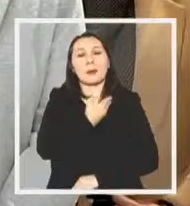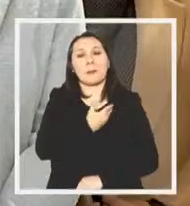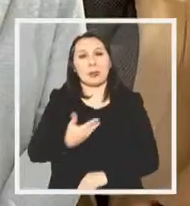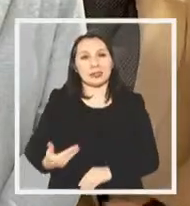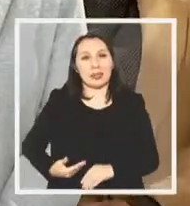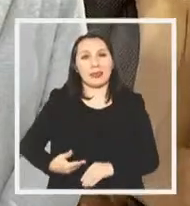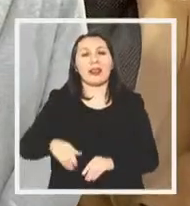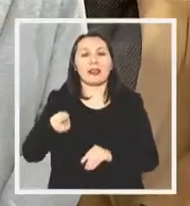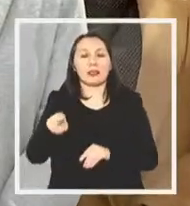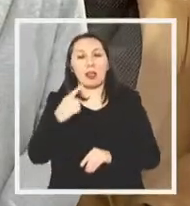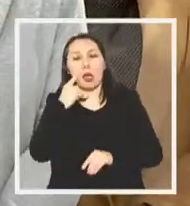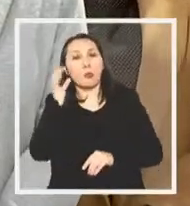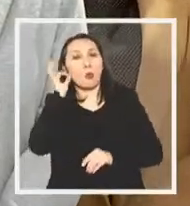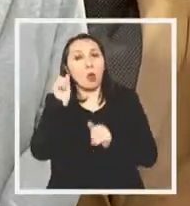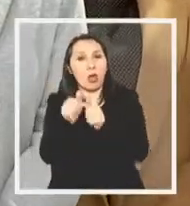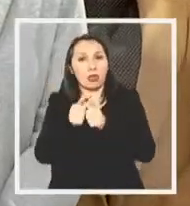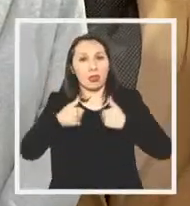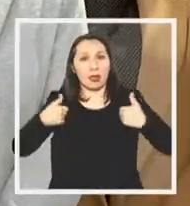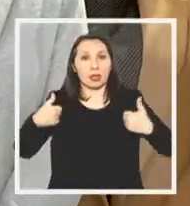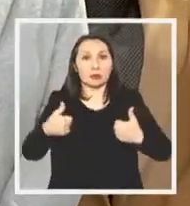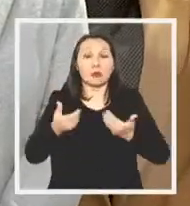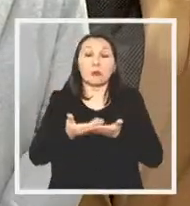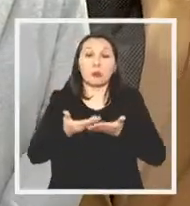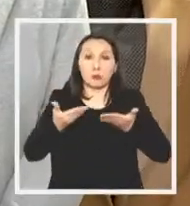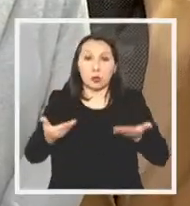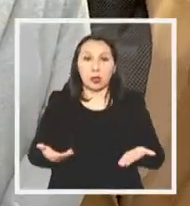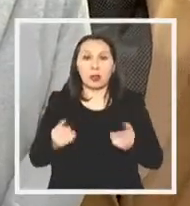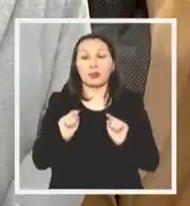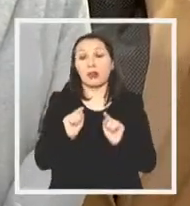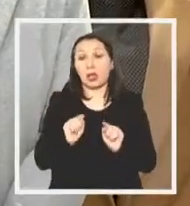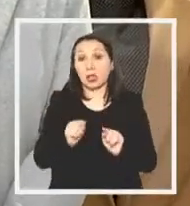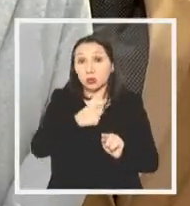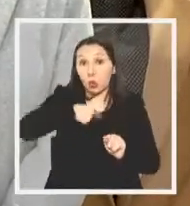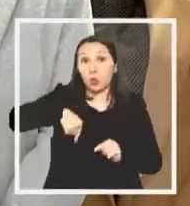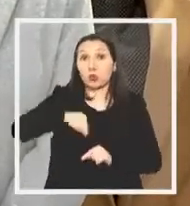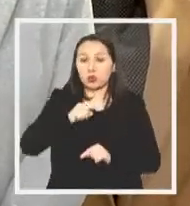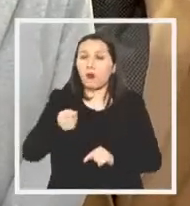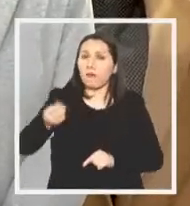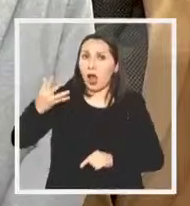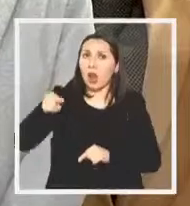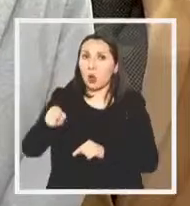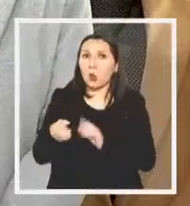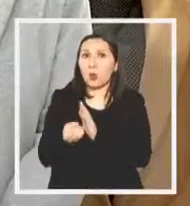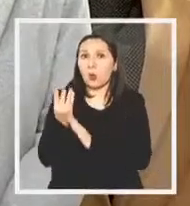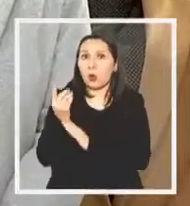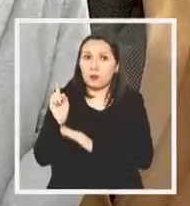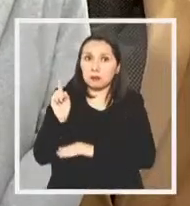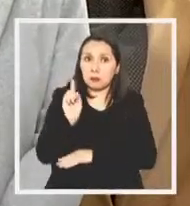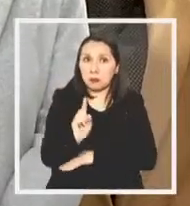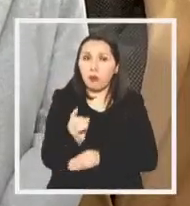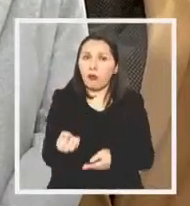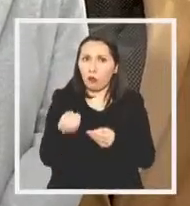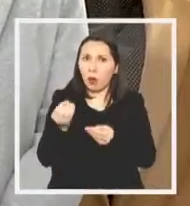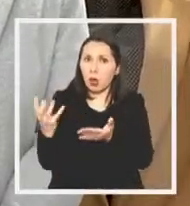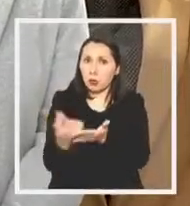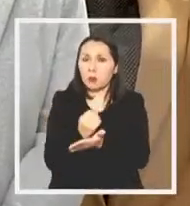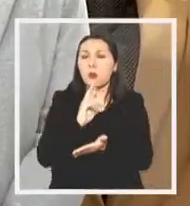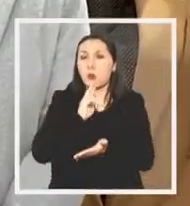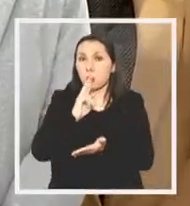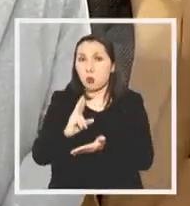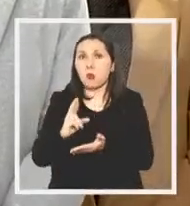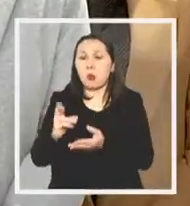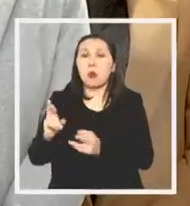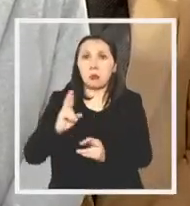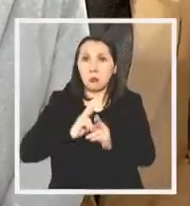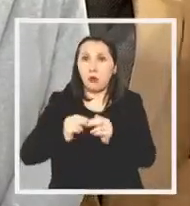o presidenta del directorio por lo tanto nosotros valoramos esta figura nos ha dado muy buenos resultados en